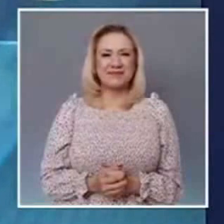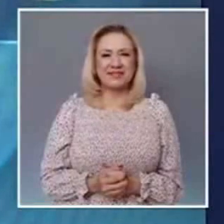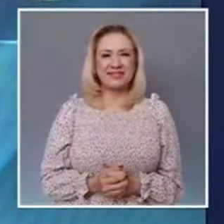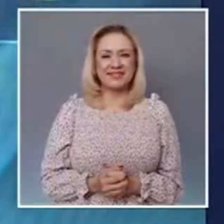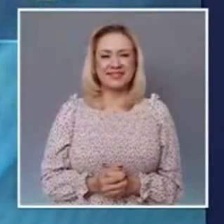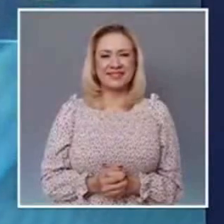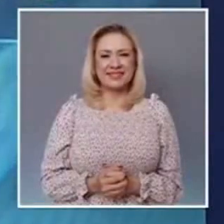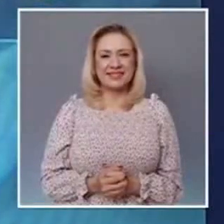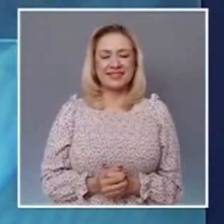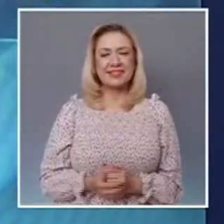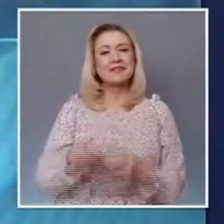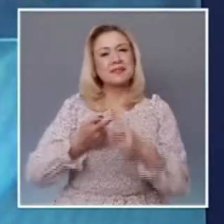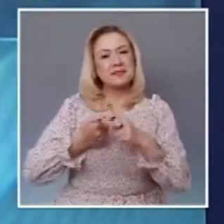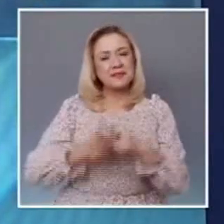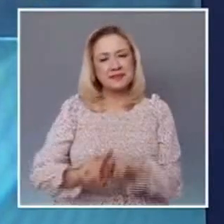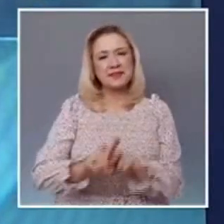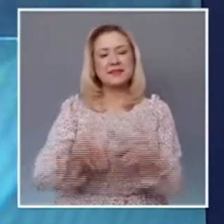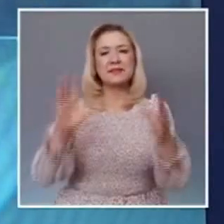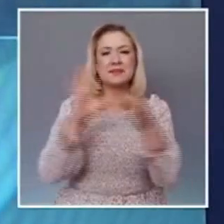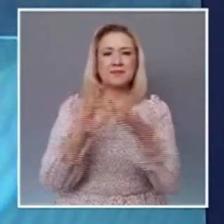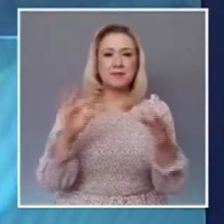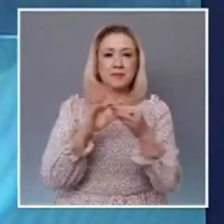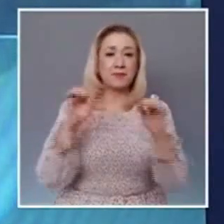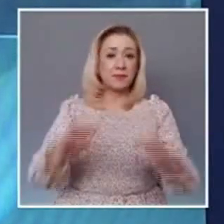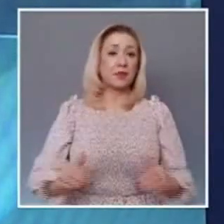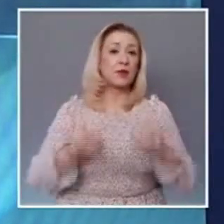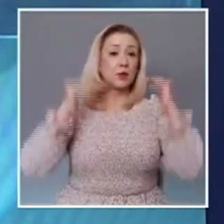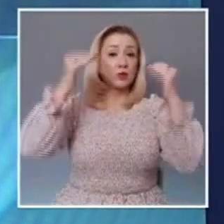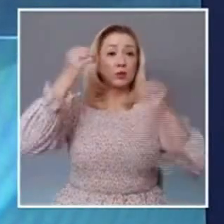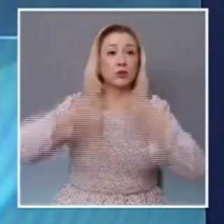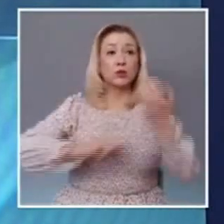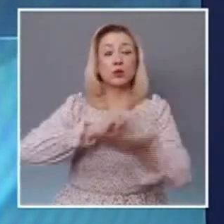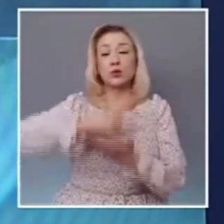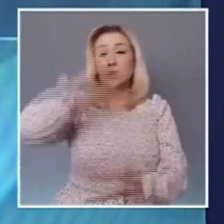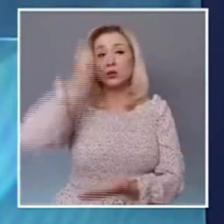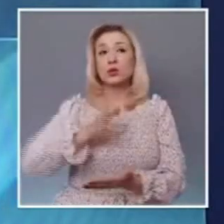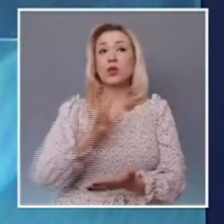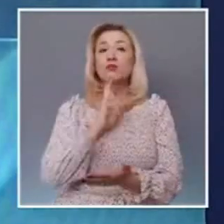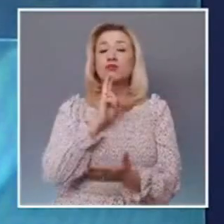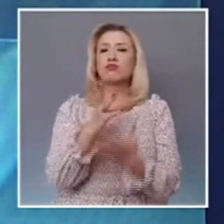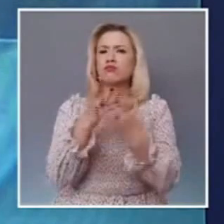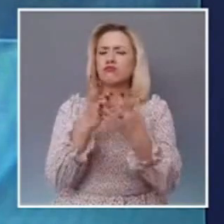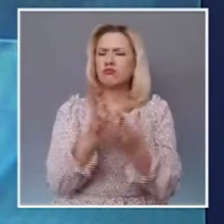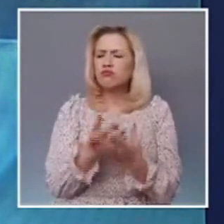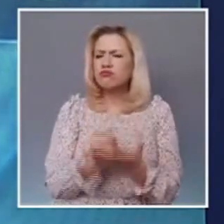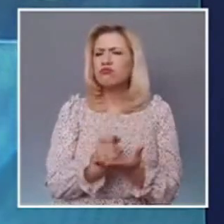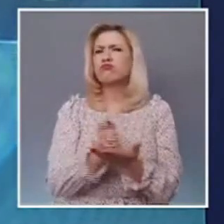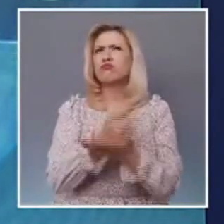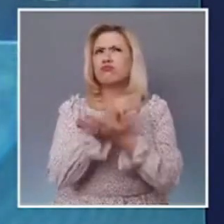Iniciamos con las noticias. La Suprema Corte publicó las sentencias del Pleno en las acciones de inconstitucionalidad